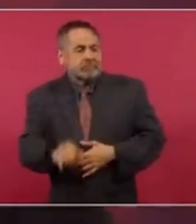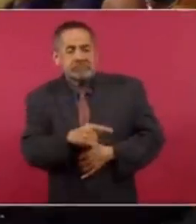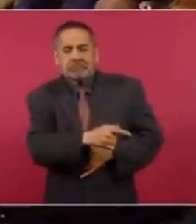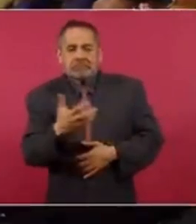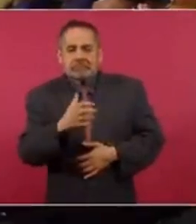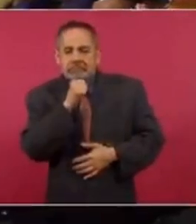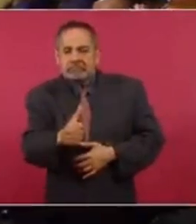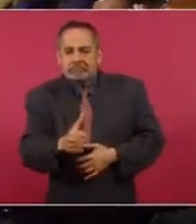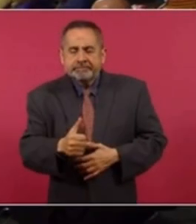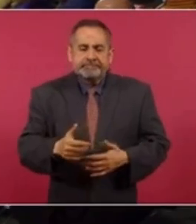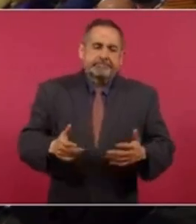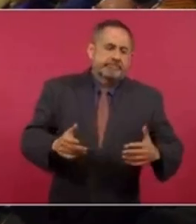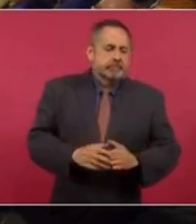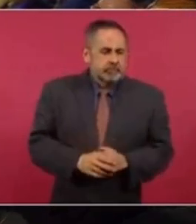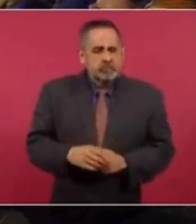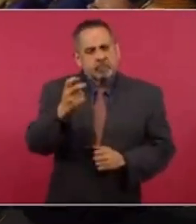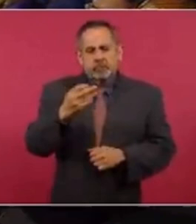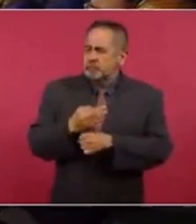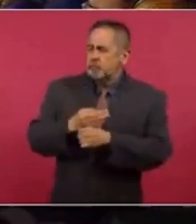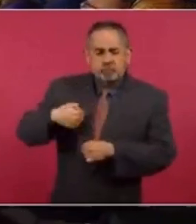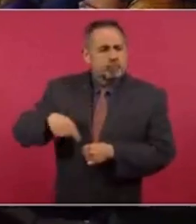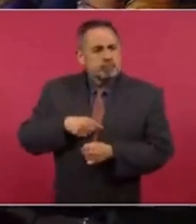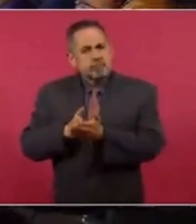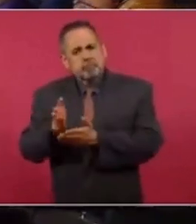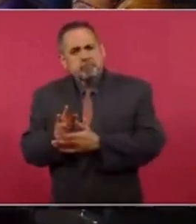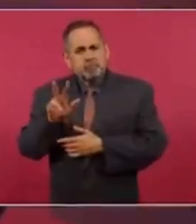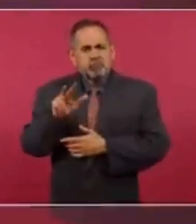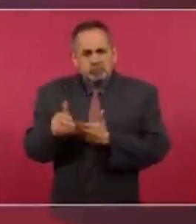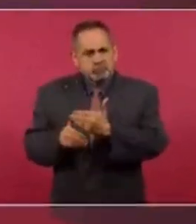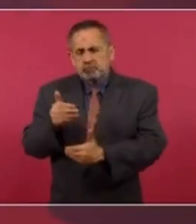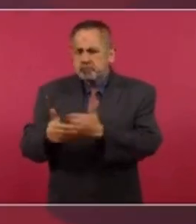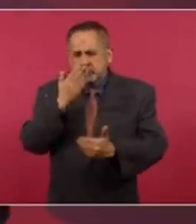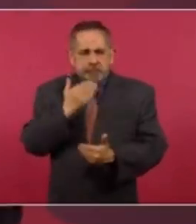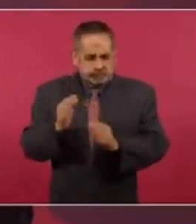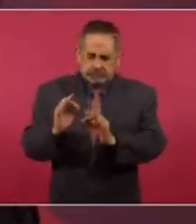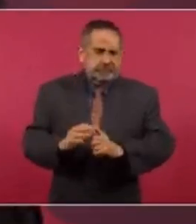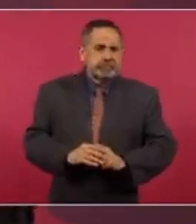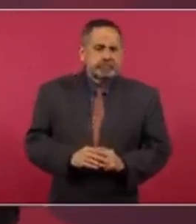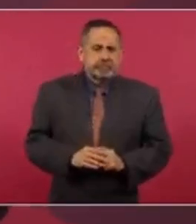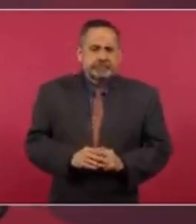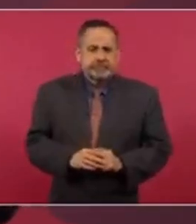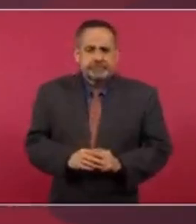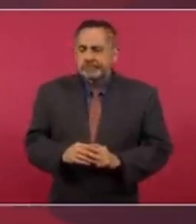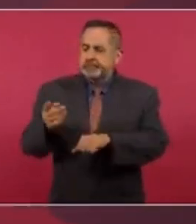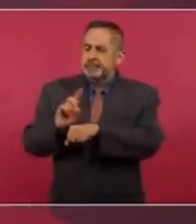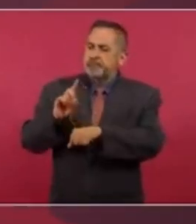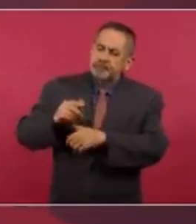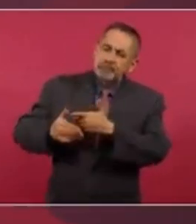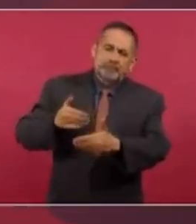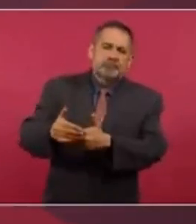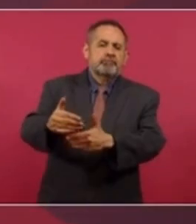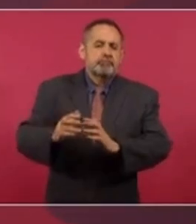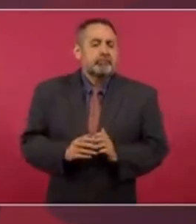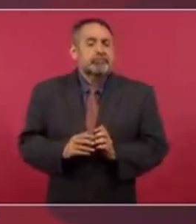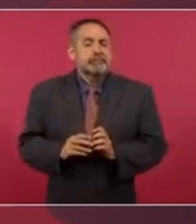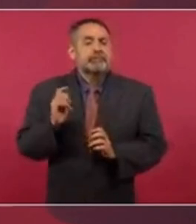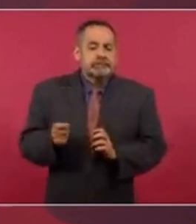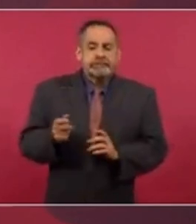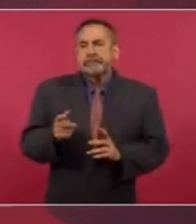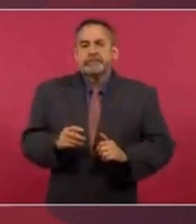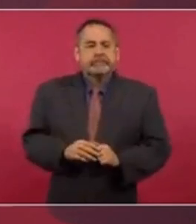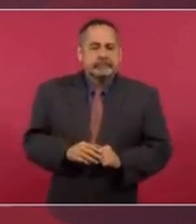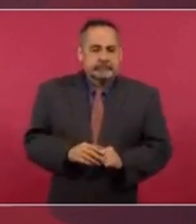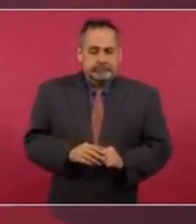Entonces, vamos bien, porque cada día que pasa hay más